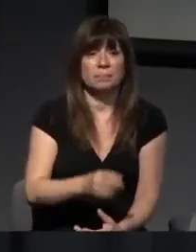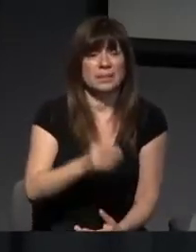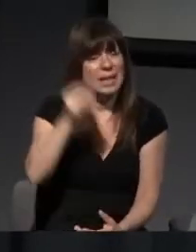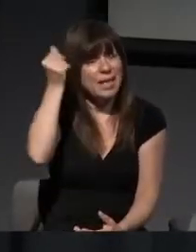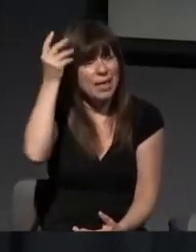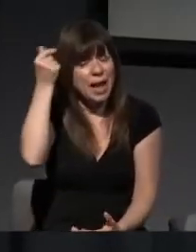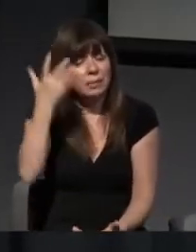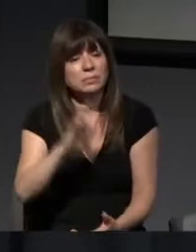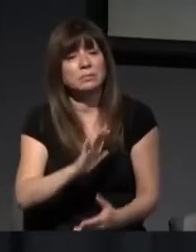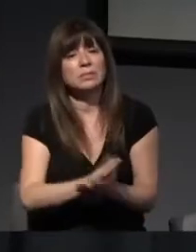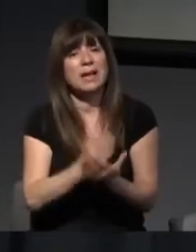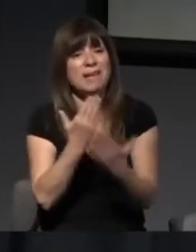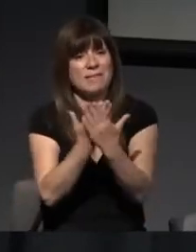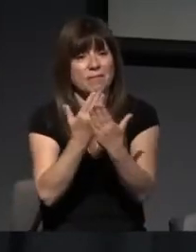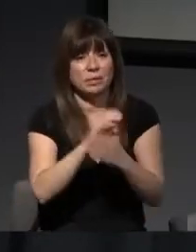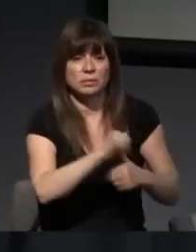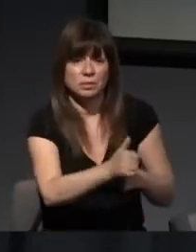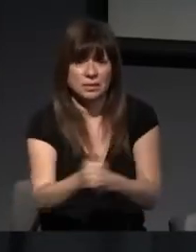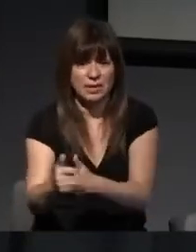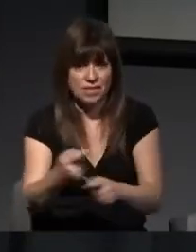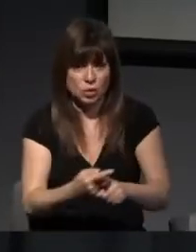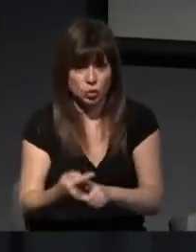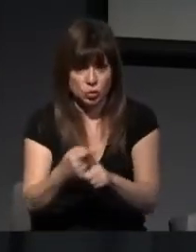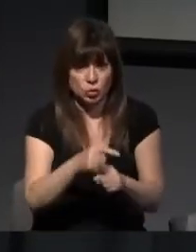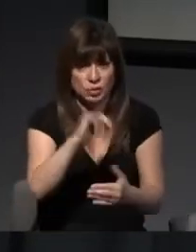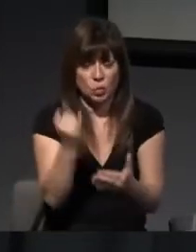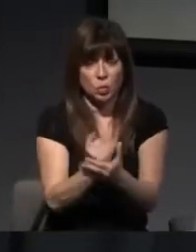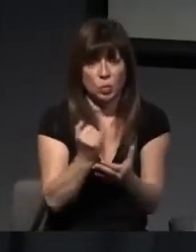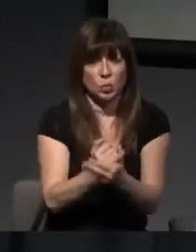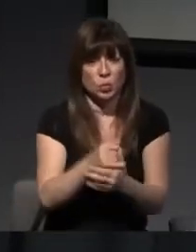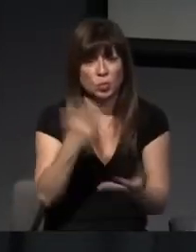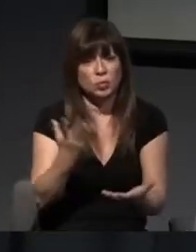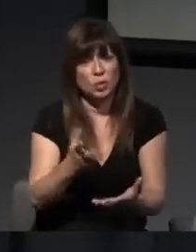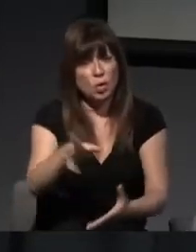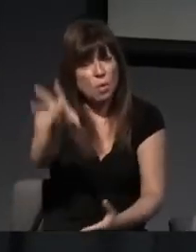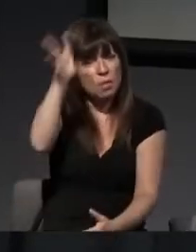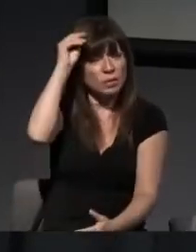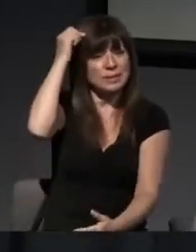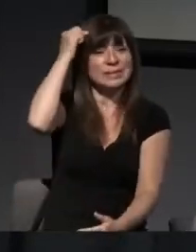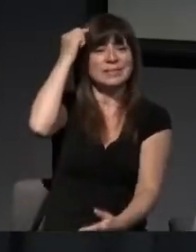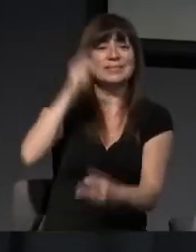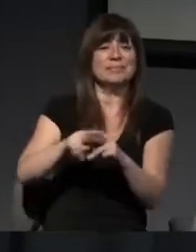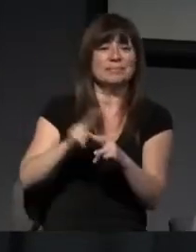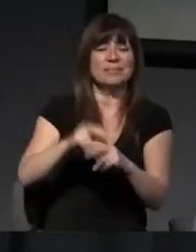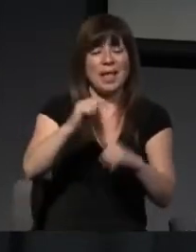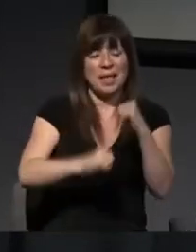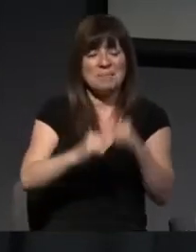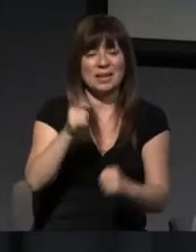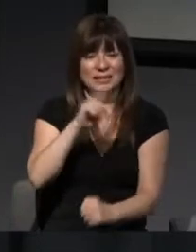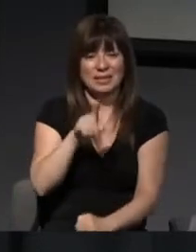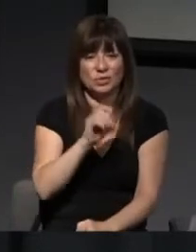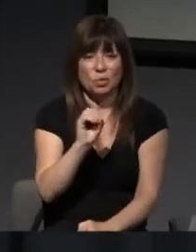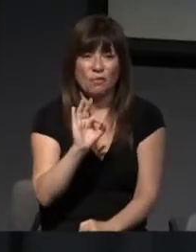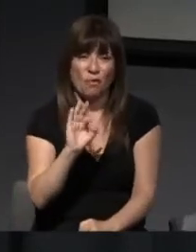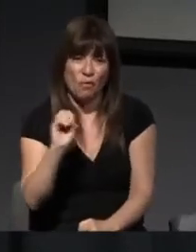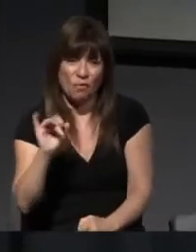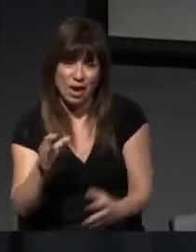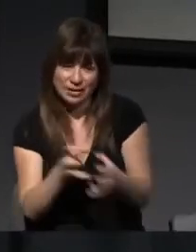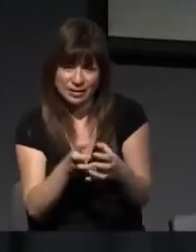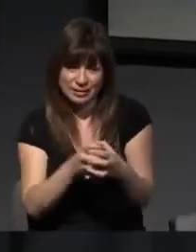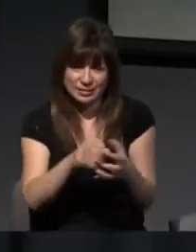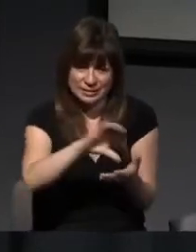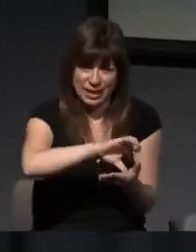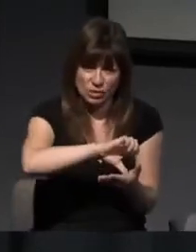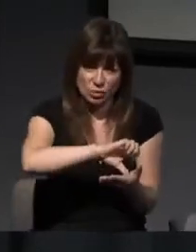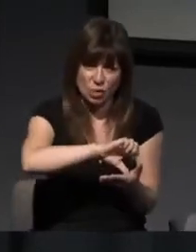desafíos sociales, digamos, de inclusión, básicamente se inspiraron en lo que ha hecho Sofofa y su equipo del Centro de Discapacidad,